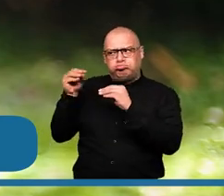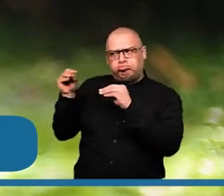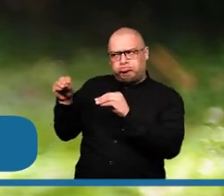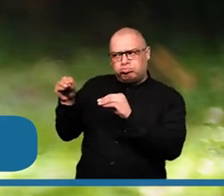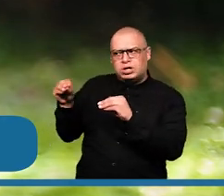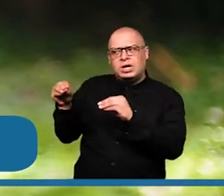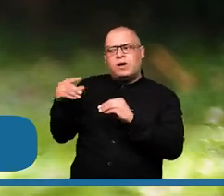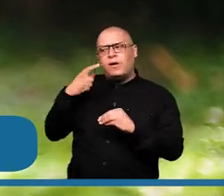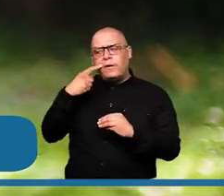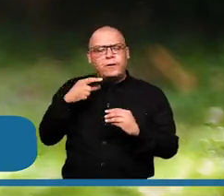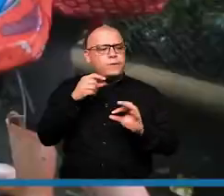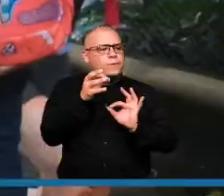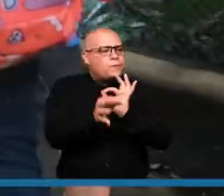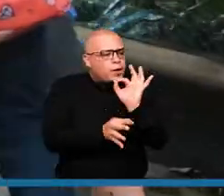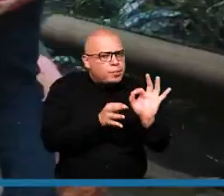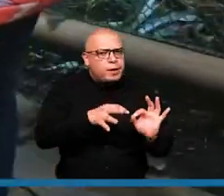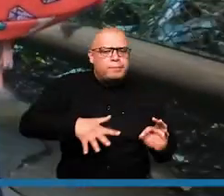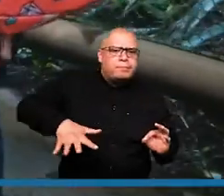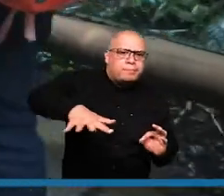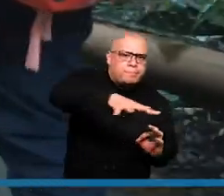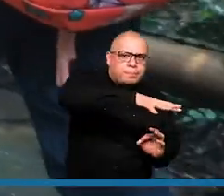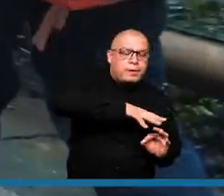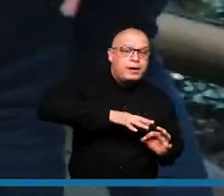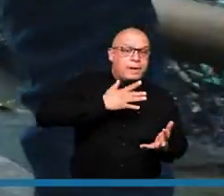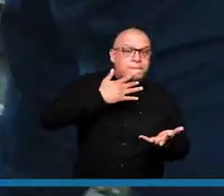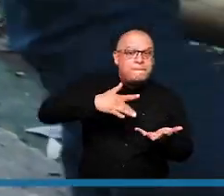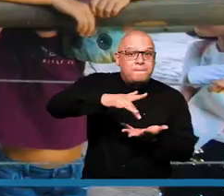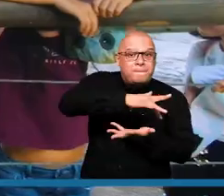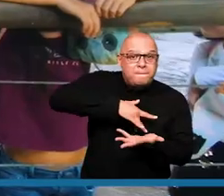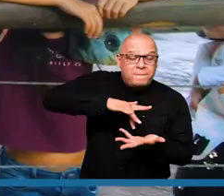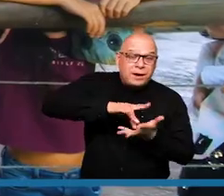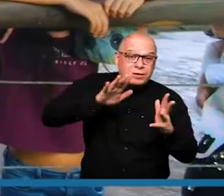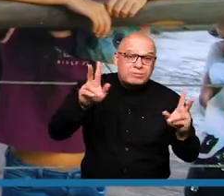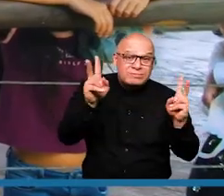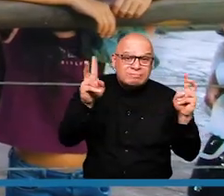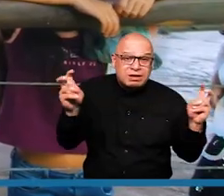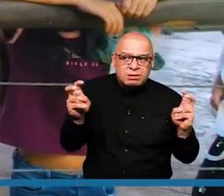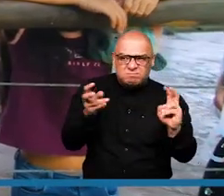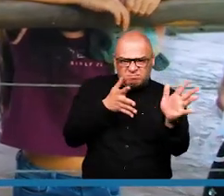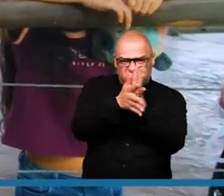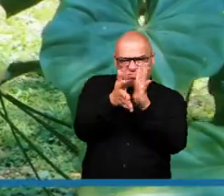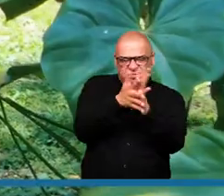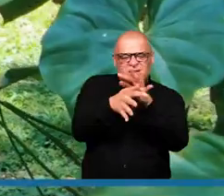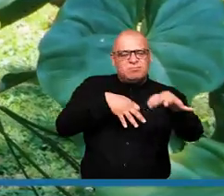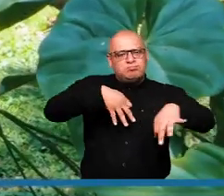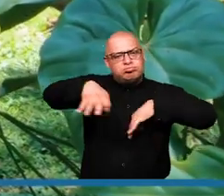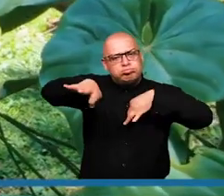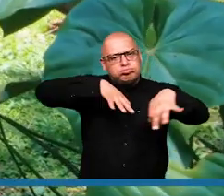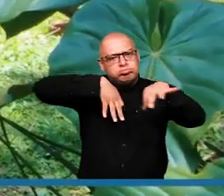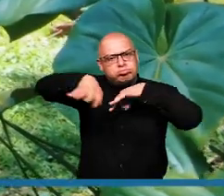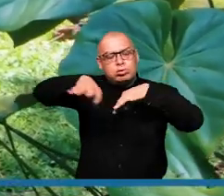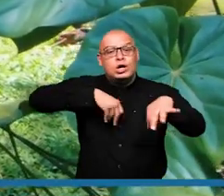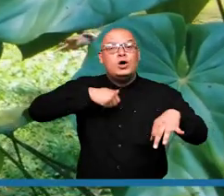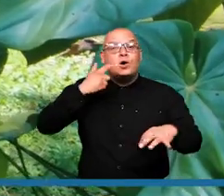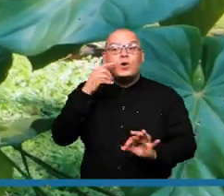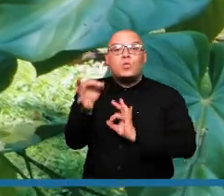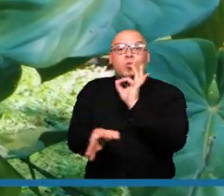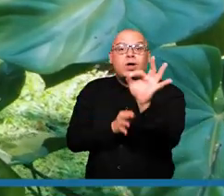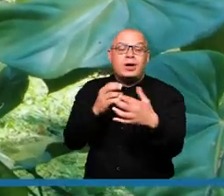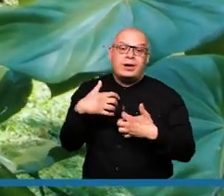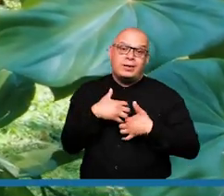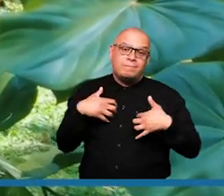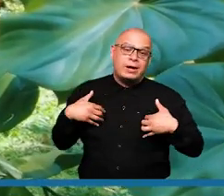a proteger la biodiversidad. Necesitamos parques que profundicen esta temática, que toquen temas como lo es la